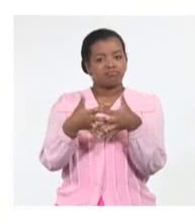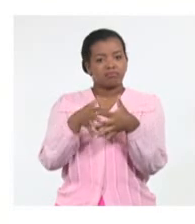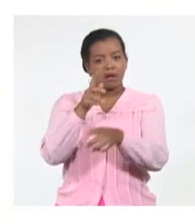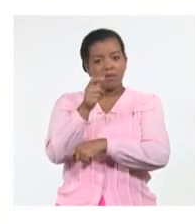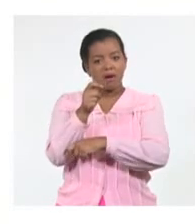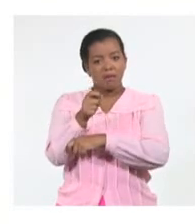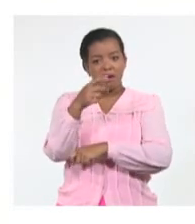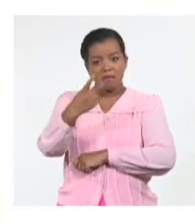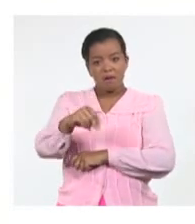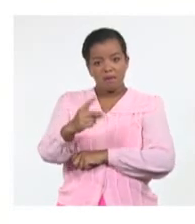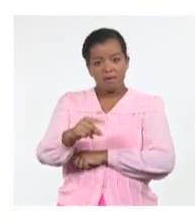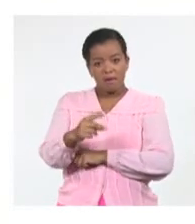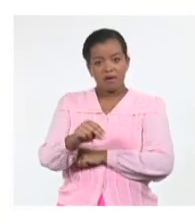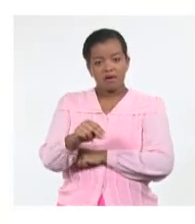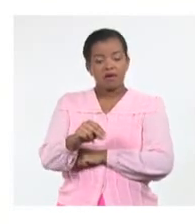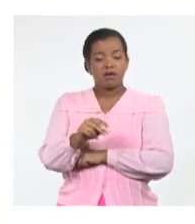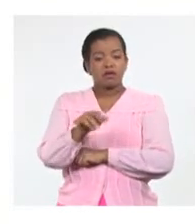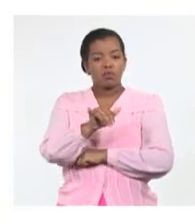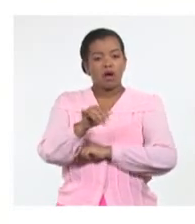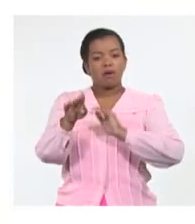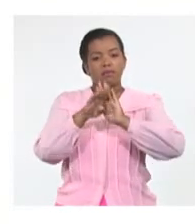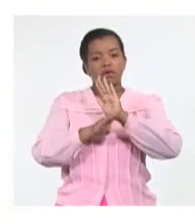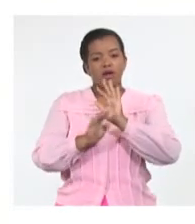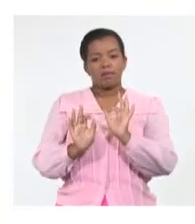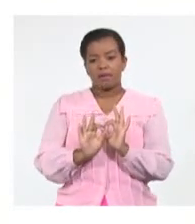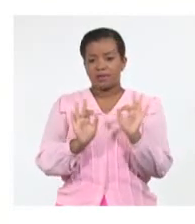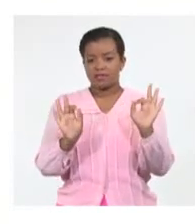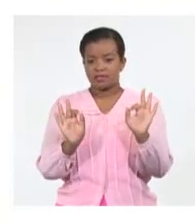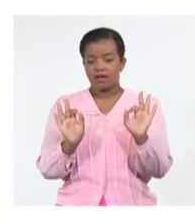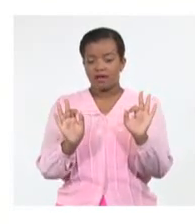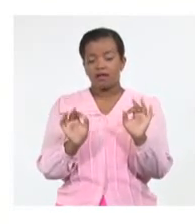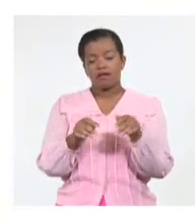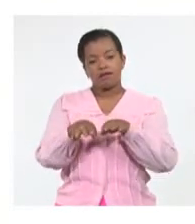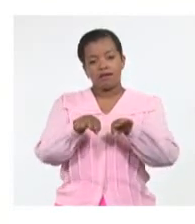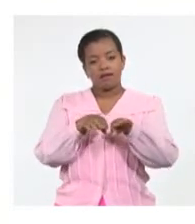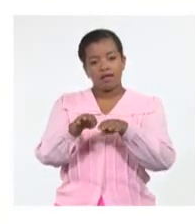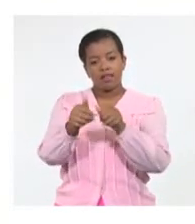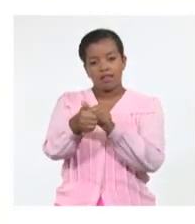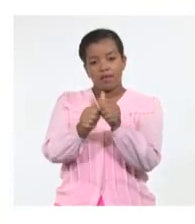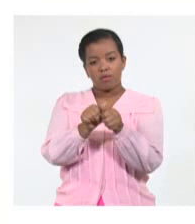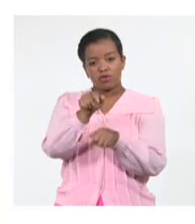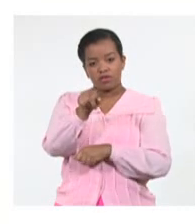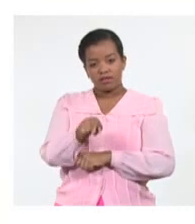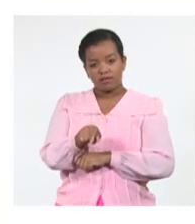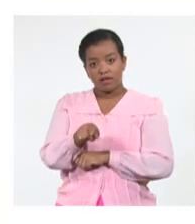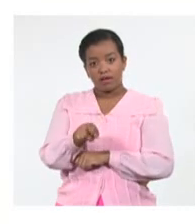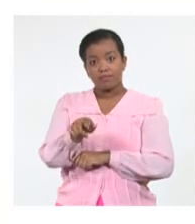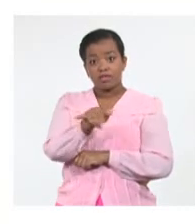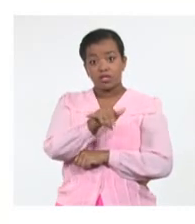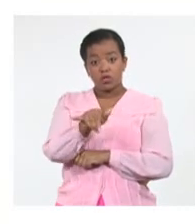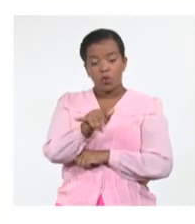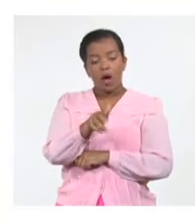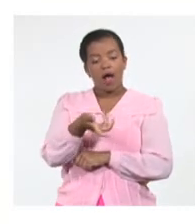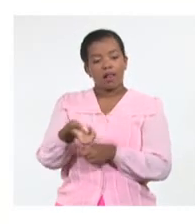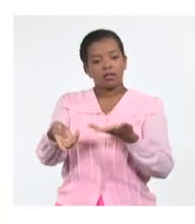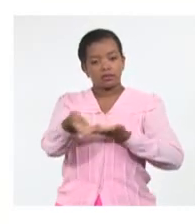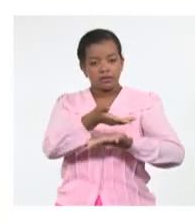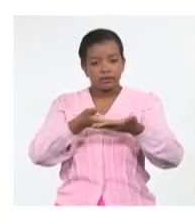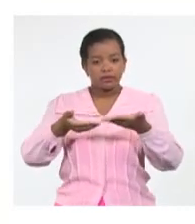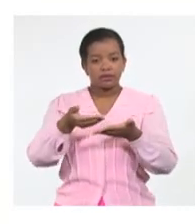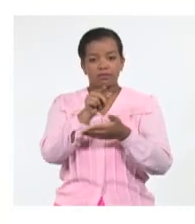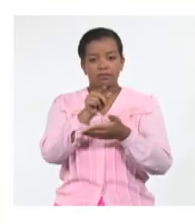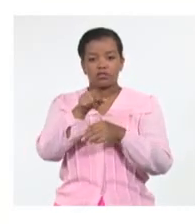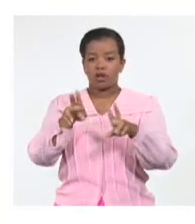y oficiales, así como programas especiales para la preparación de atletas, afianzando además herramientas de socialización para los